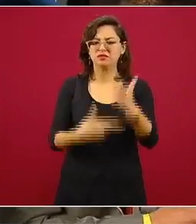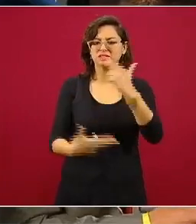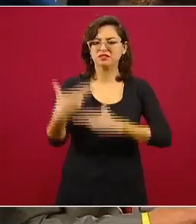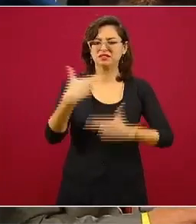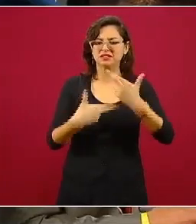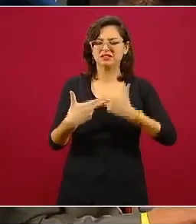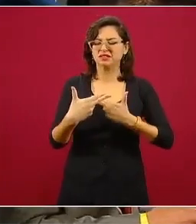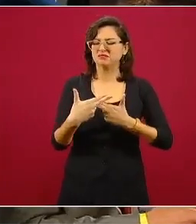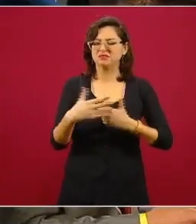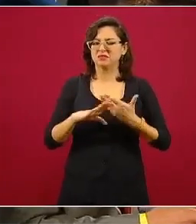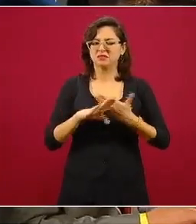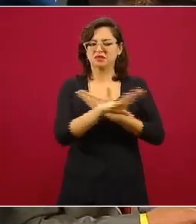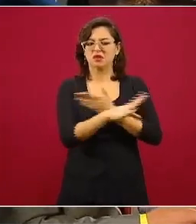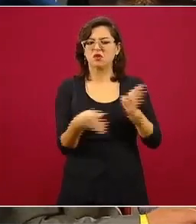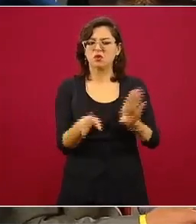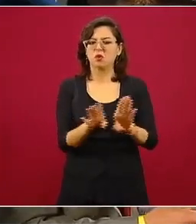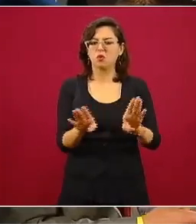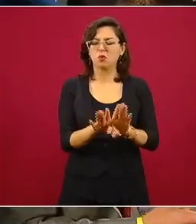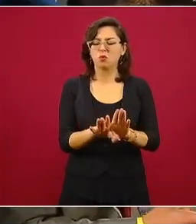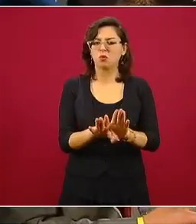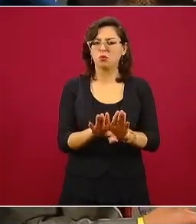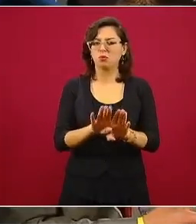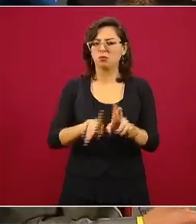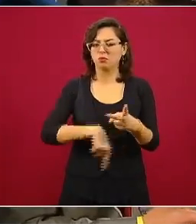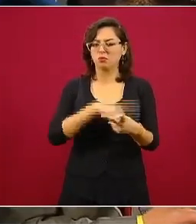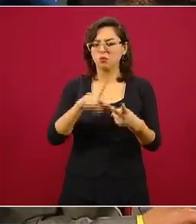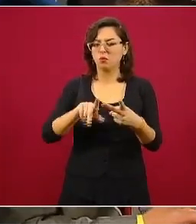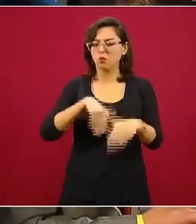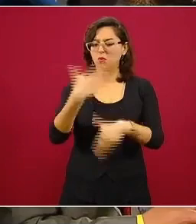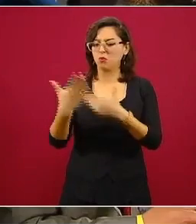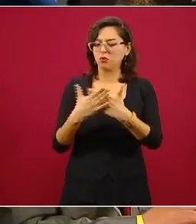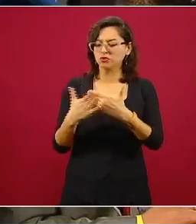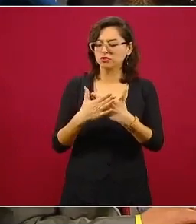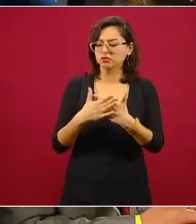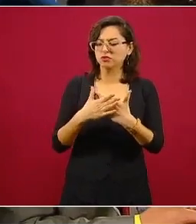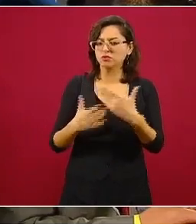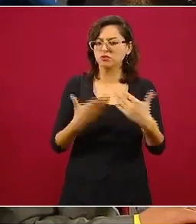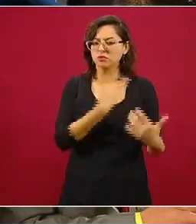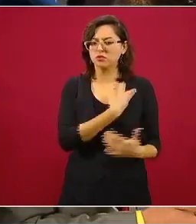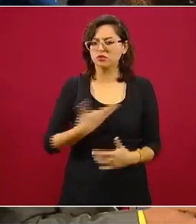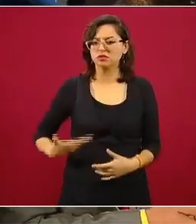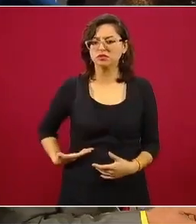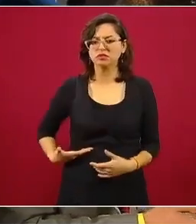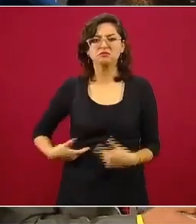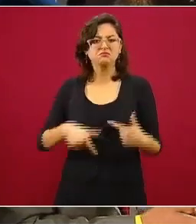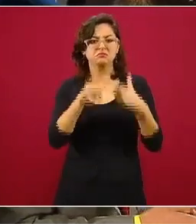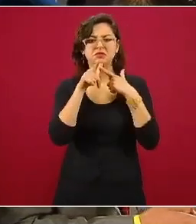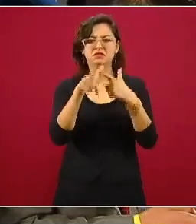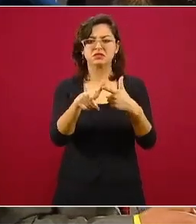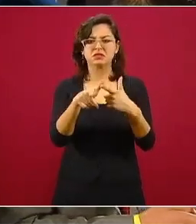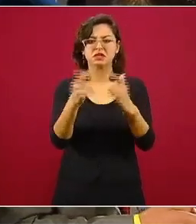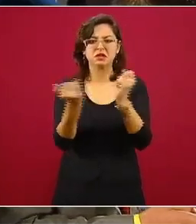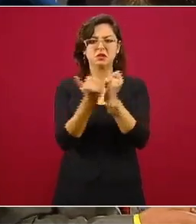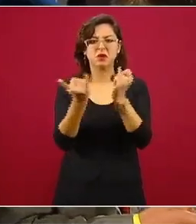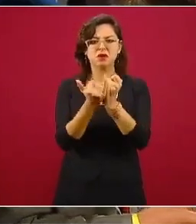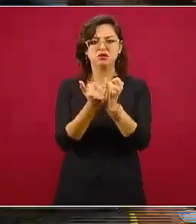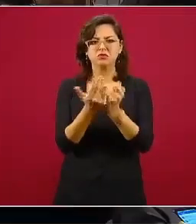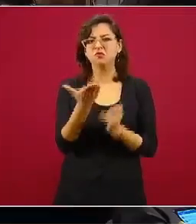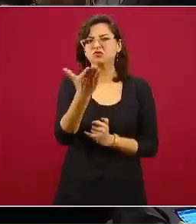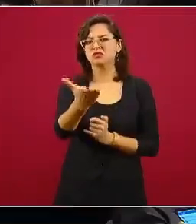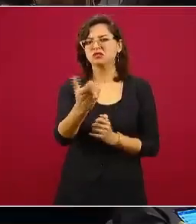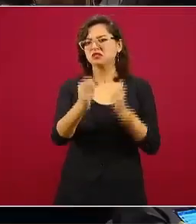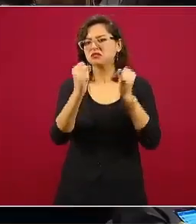proceso de transformación que usted quiere dejar como gran herencia y que es un México limpio de corrupción? ¿Cómo lo va a garantizar?